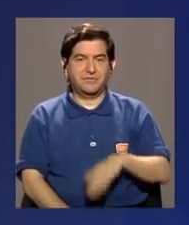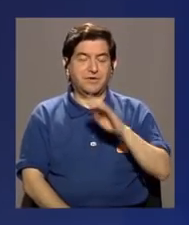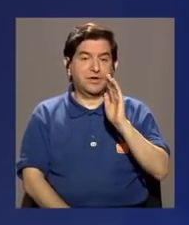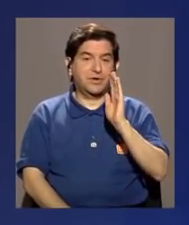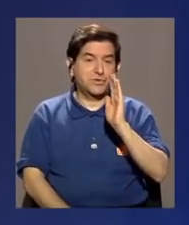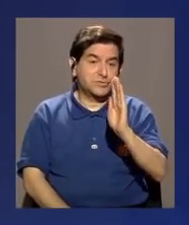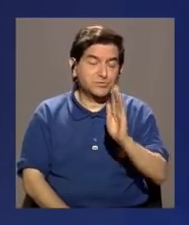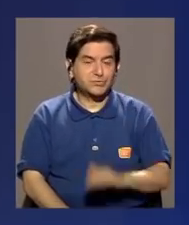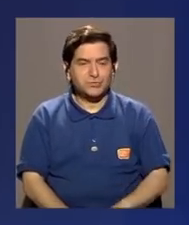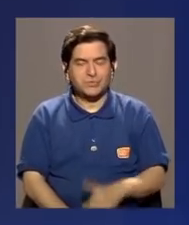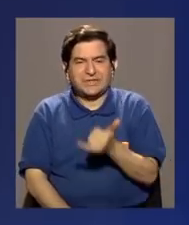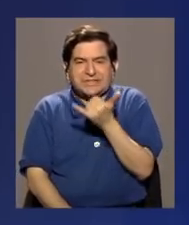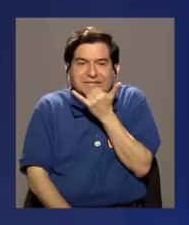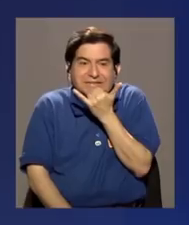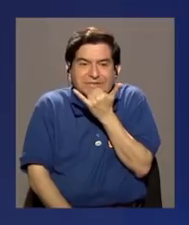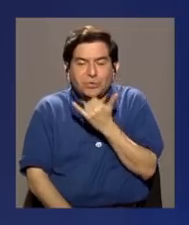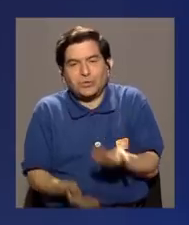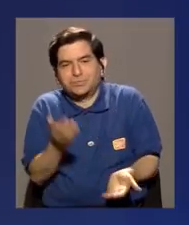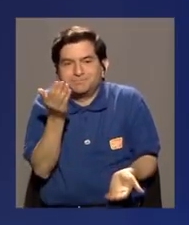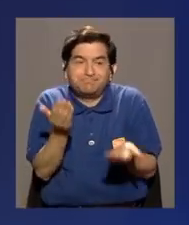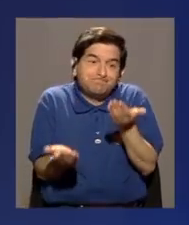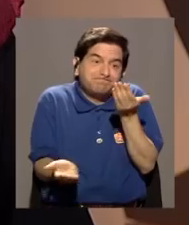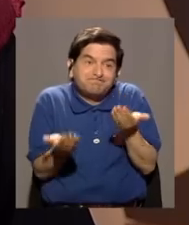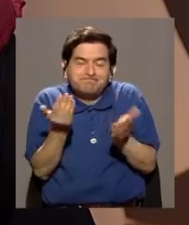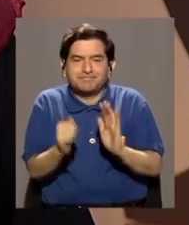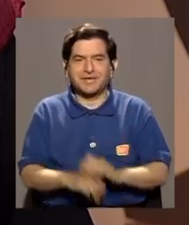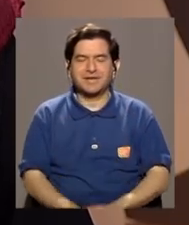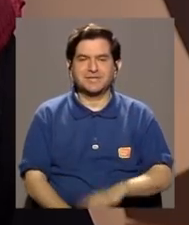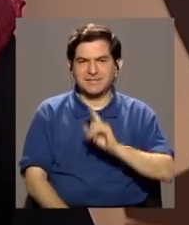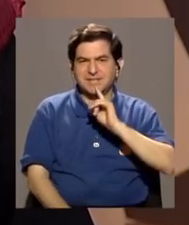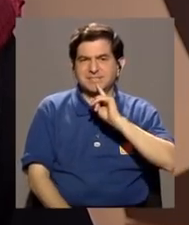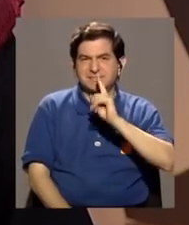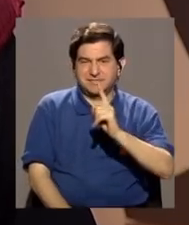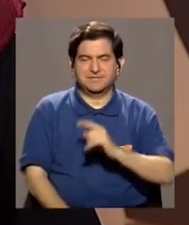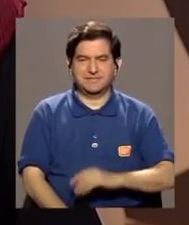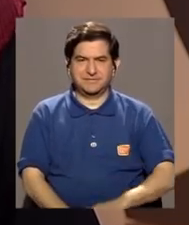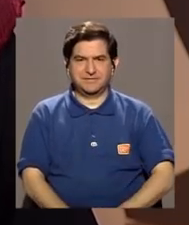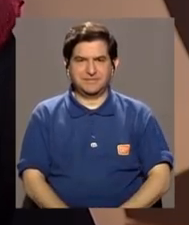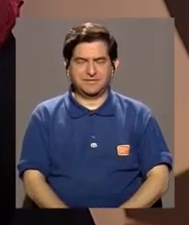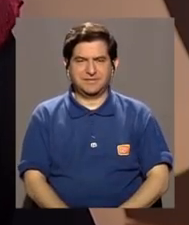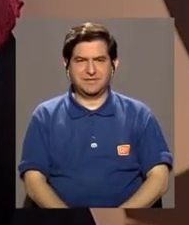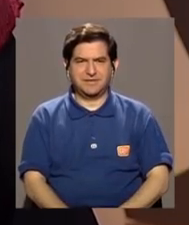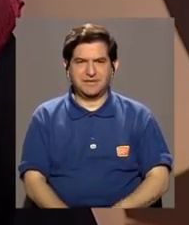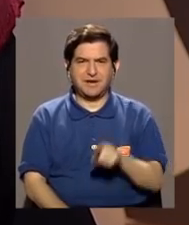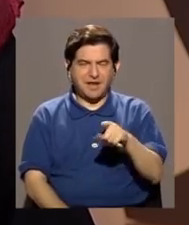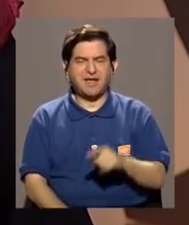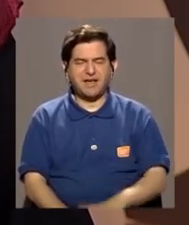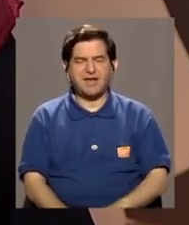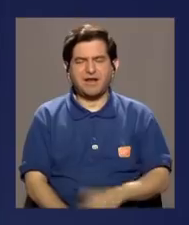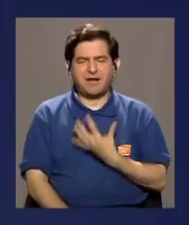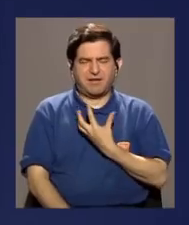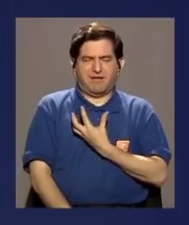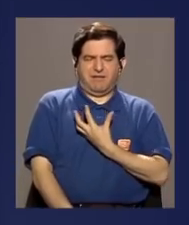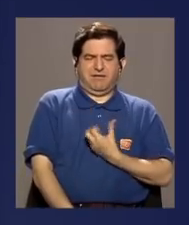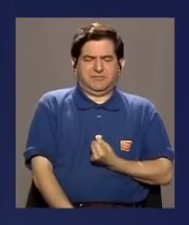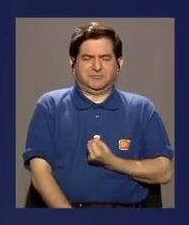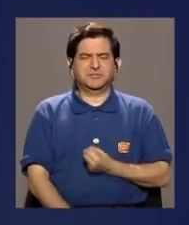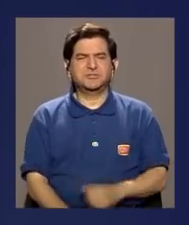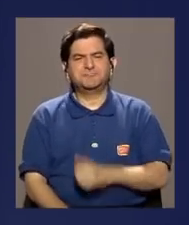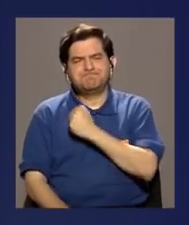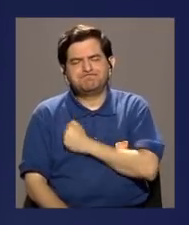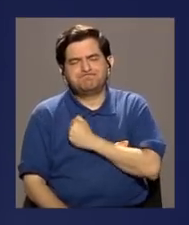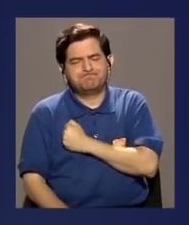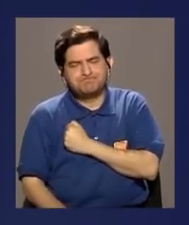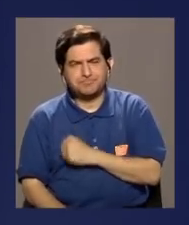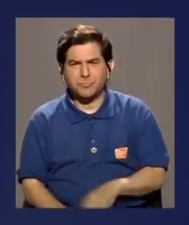metida de pies de algún modo dijo que estaba que se disculpaba